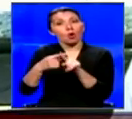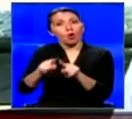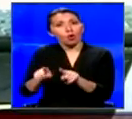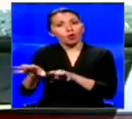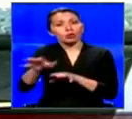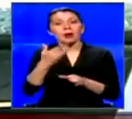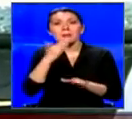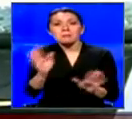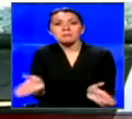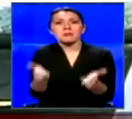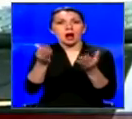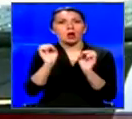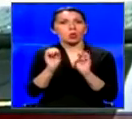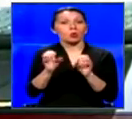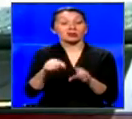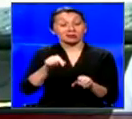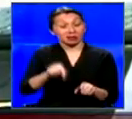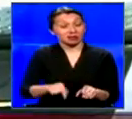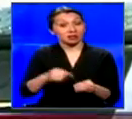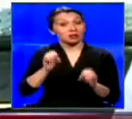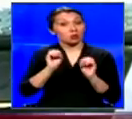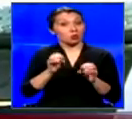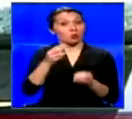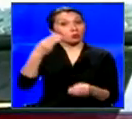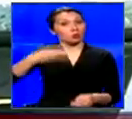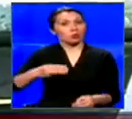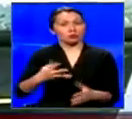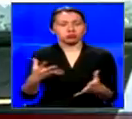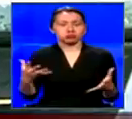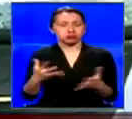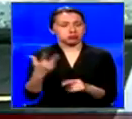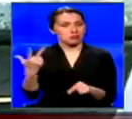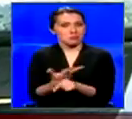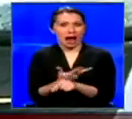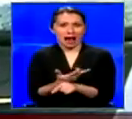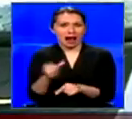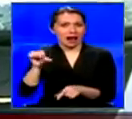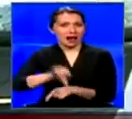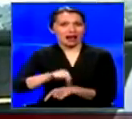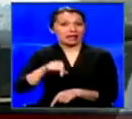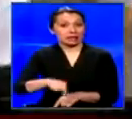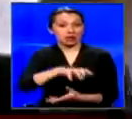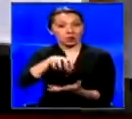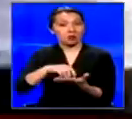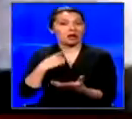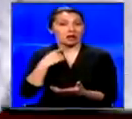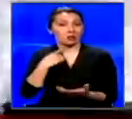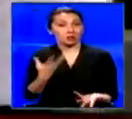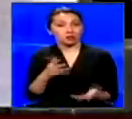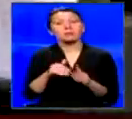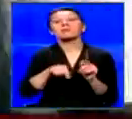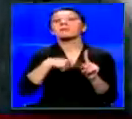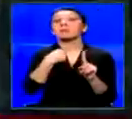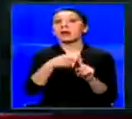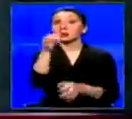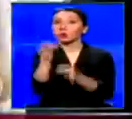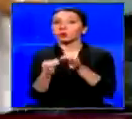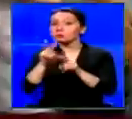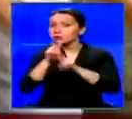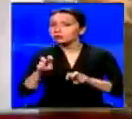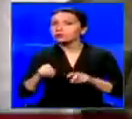un mejoramiento de la educación, ya que la educación municipal está tan mala aquí en Quilicura. Y más aún cuando la justicia